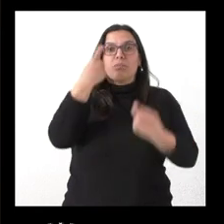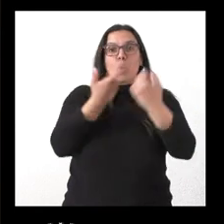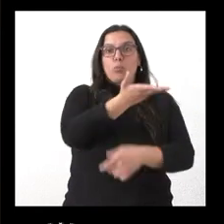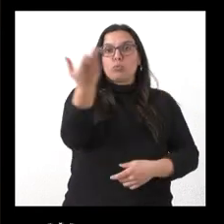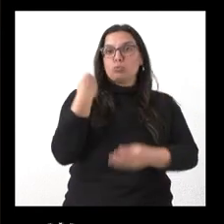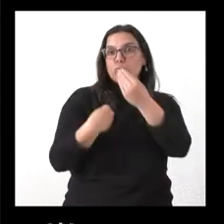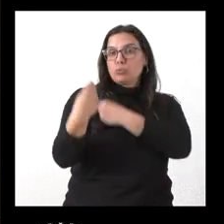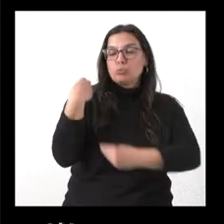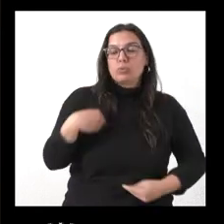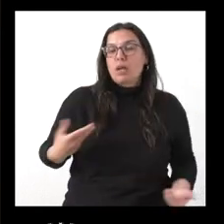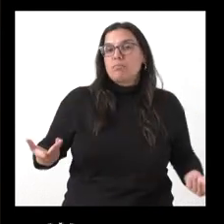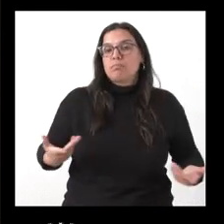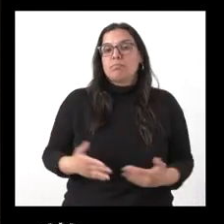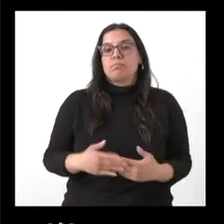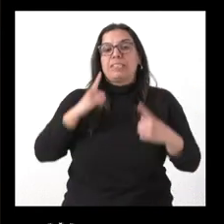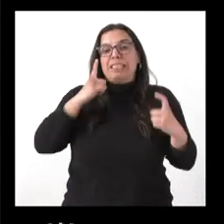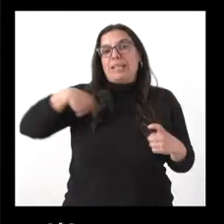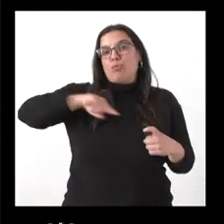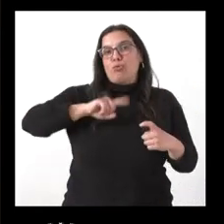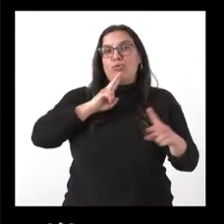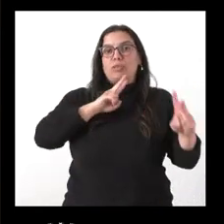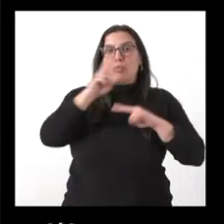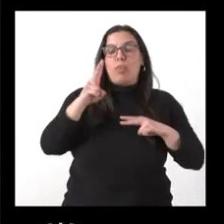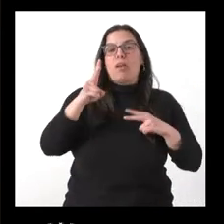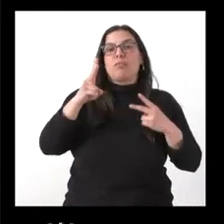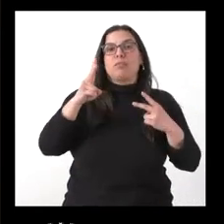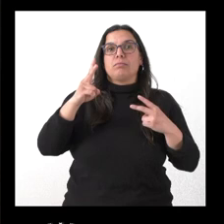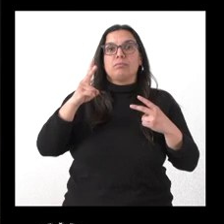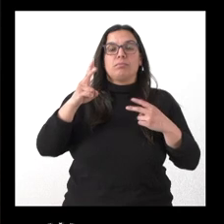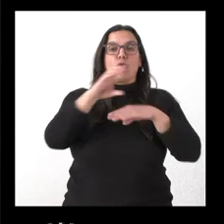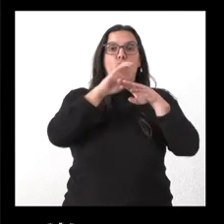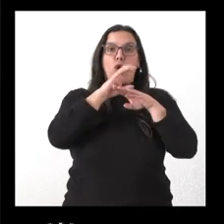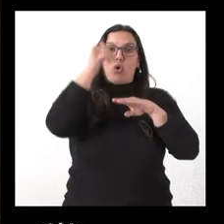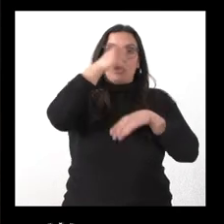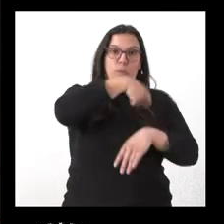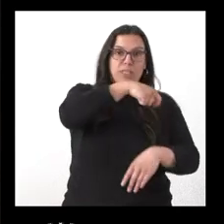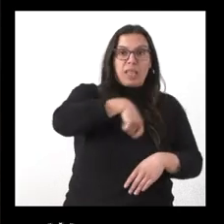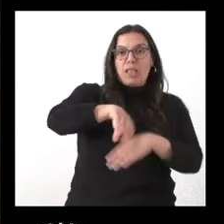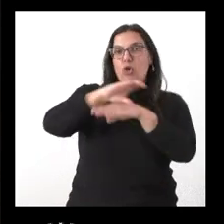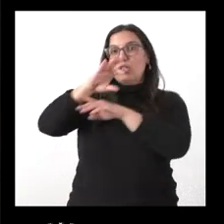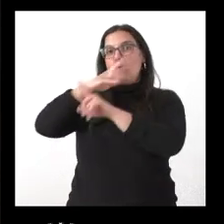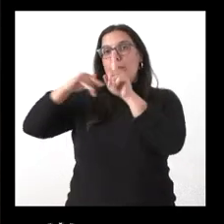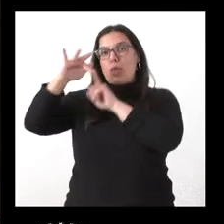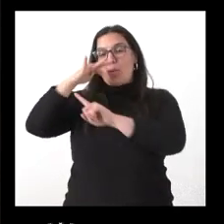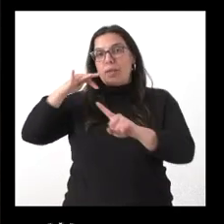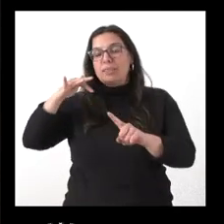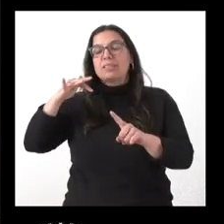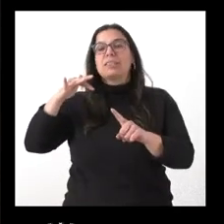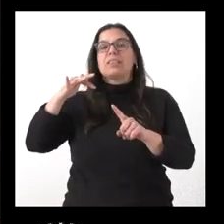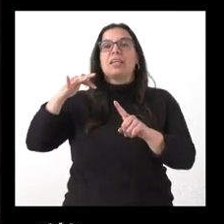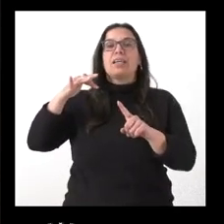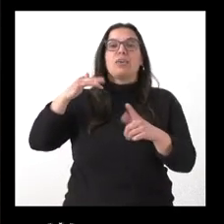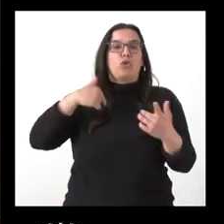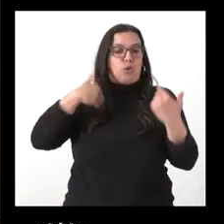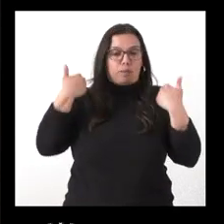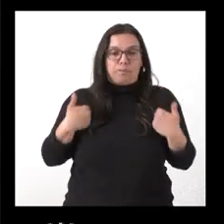podamos intentar responder tanto el consejero de Presidencia como el consejero de medio ambiente de vivienda y organización